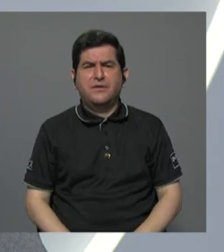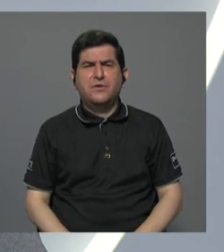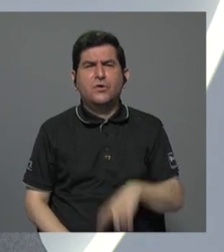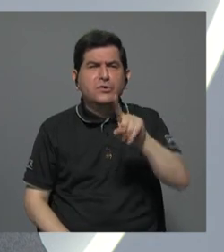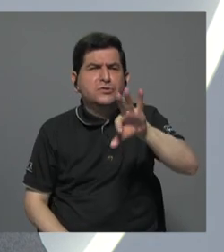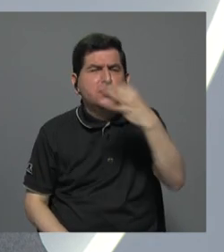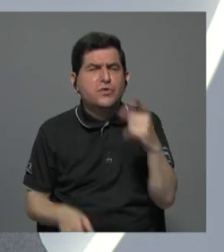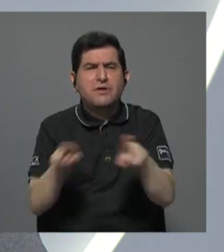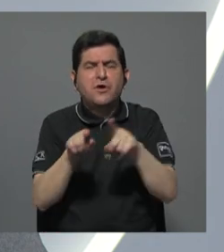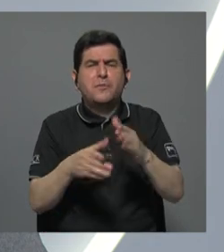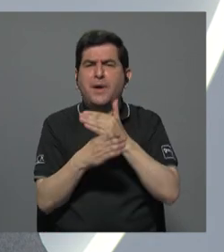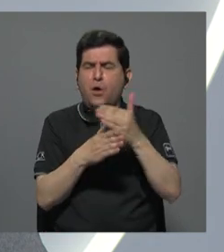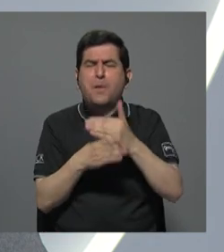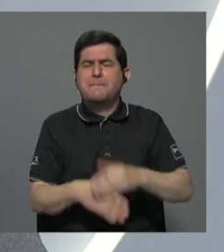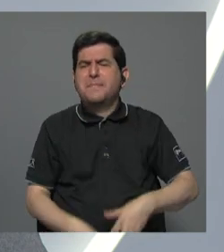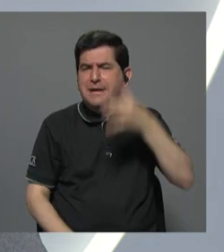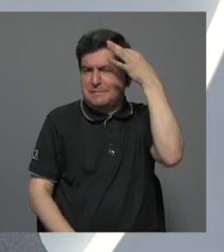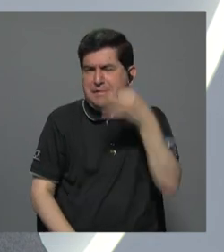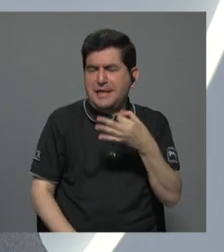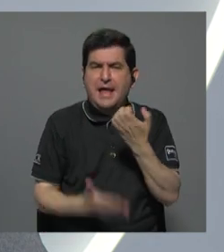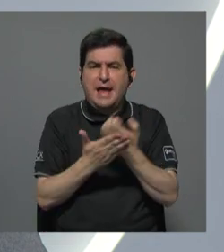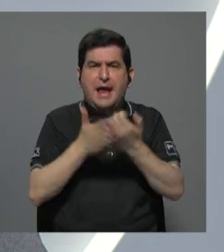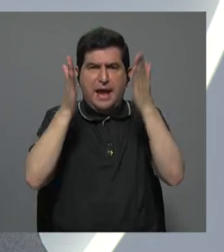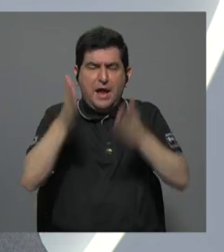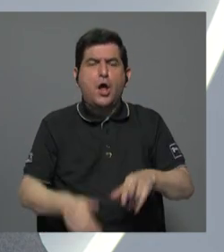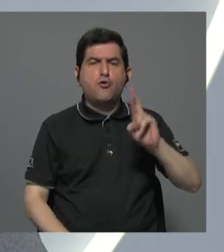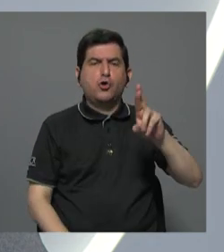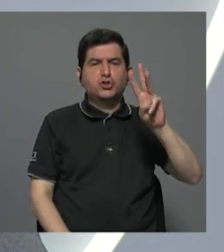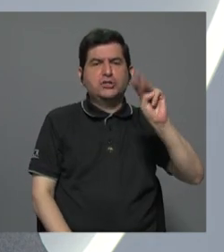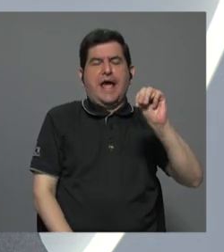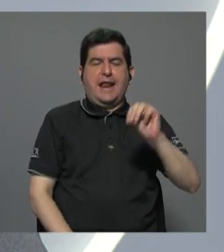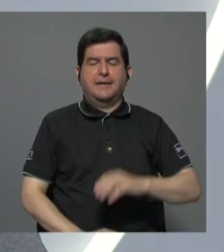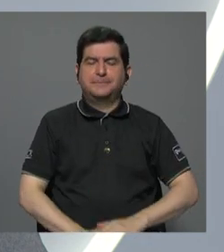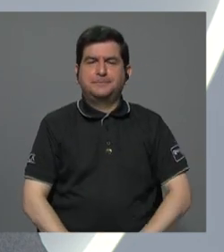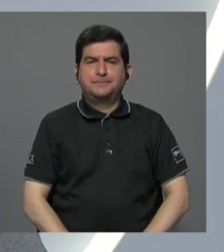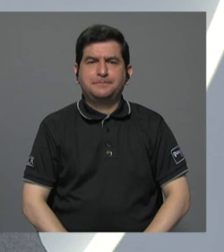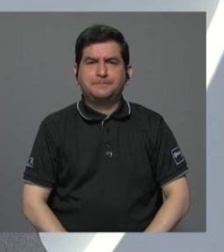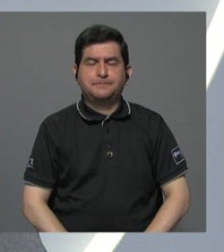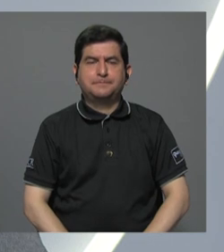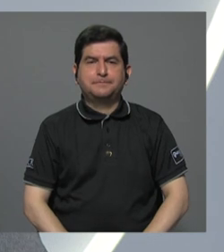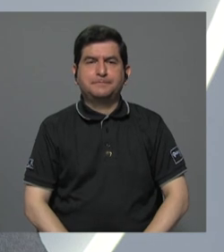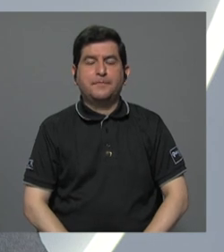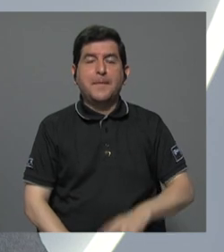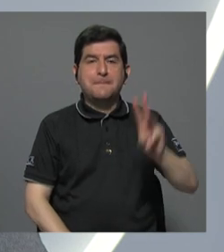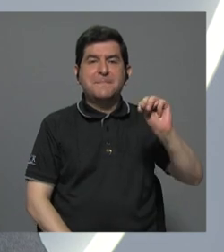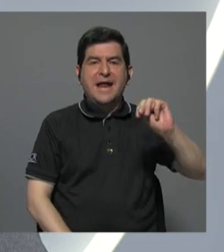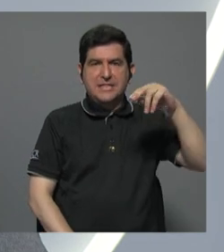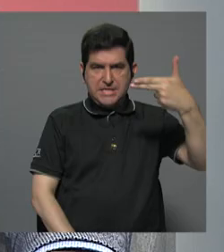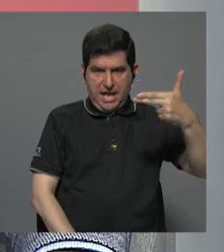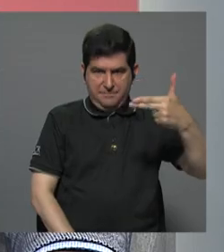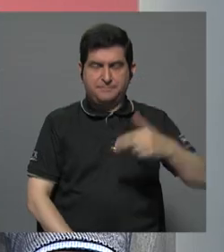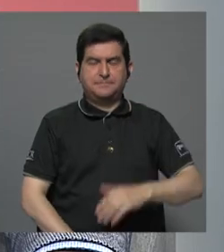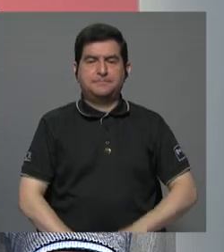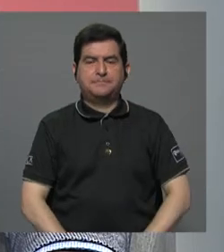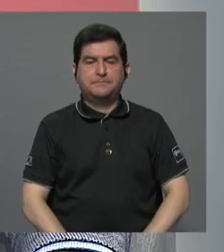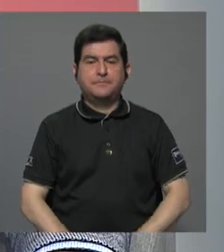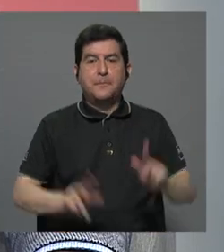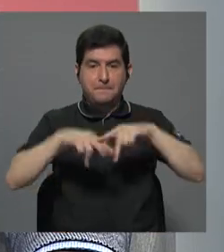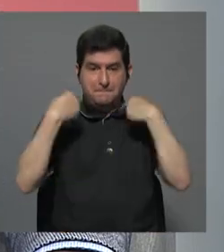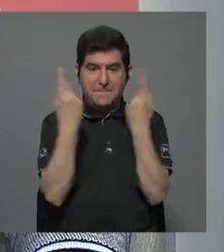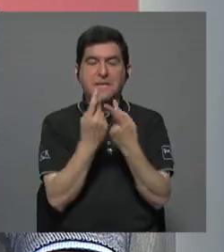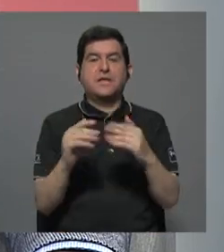alguna manera también comparten esta visión del economista roxana morales ellos son martín chinchilla del partido